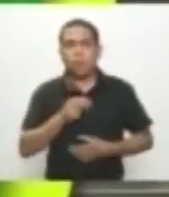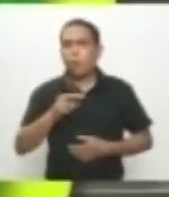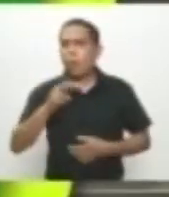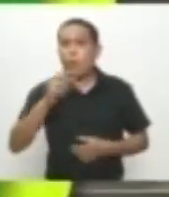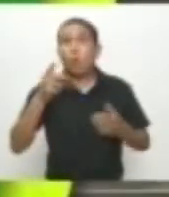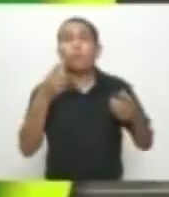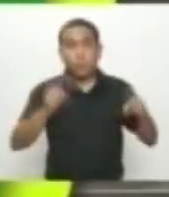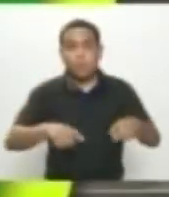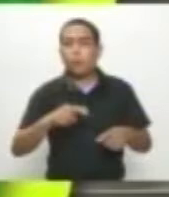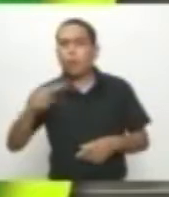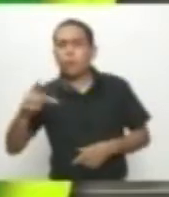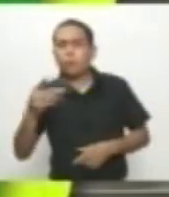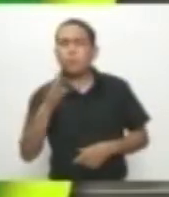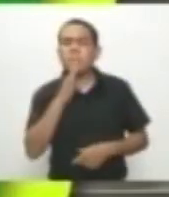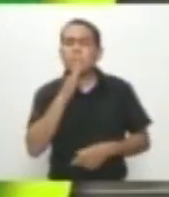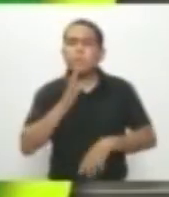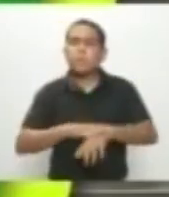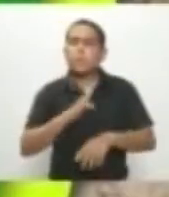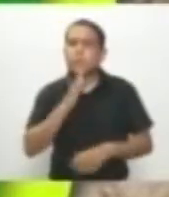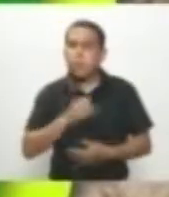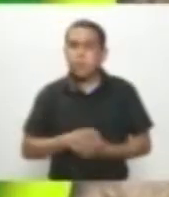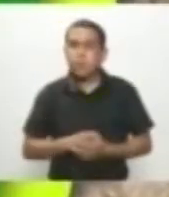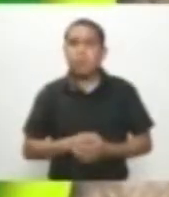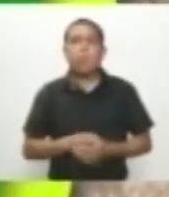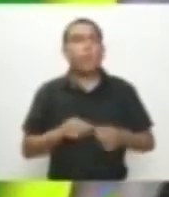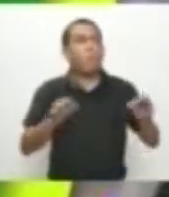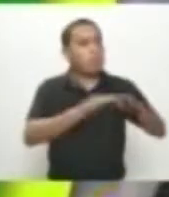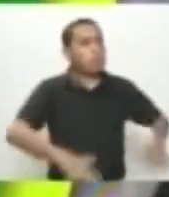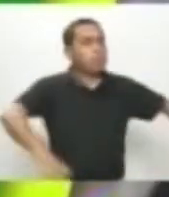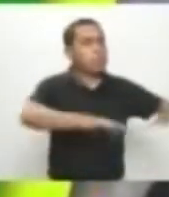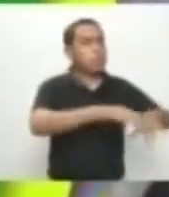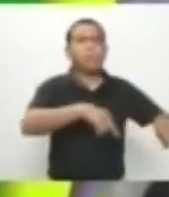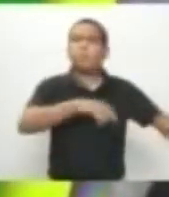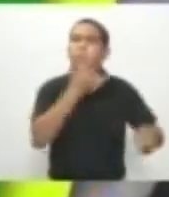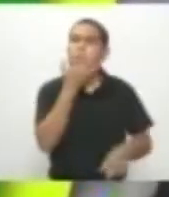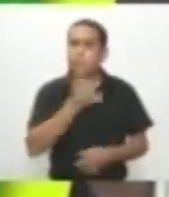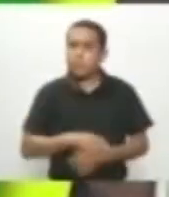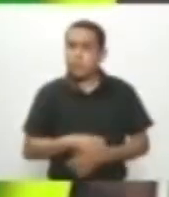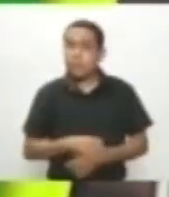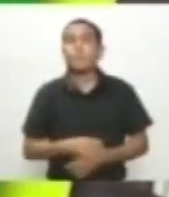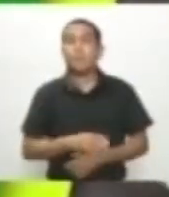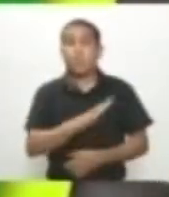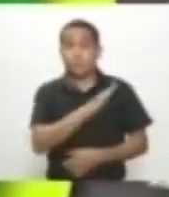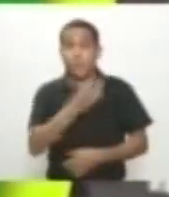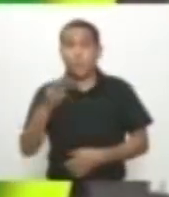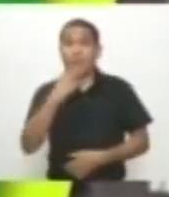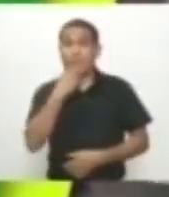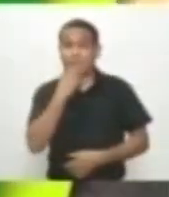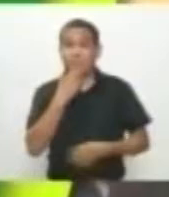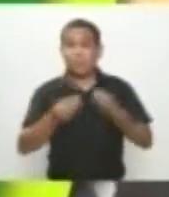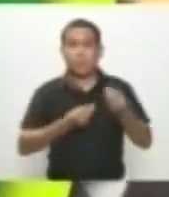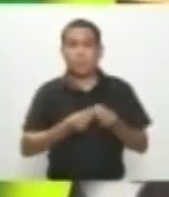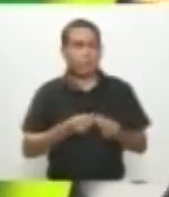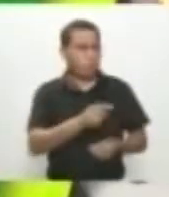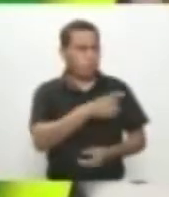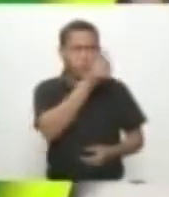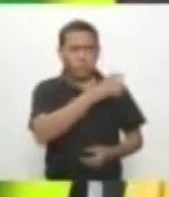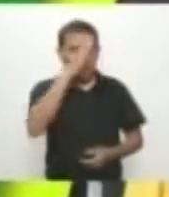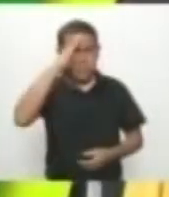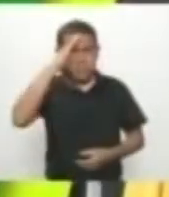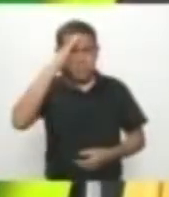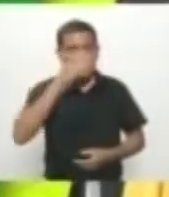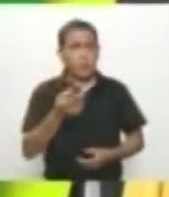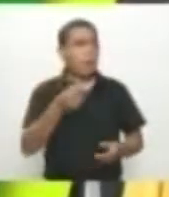hay detrás de este proceso? ¿Y qué pasó con el lote? Alcalde de Barranquilla rechaza crimen de auxiliar de la policía y